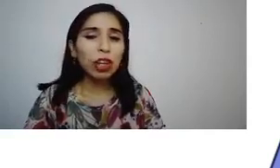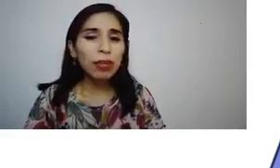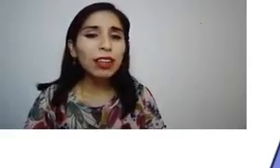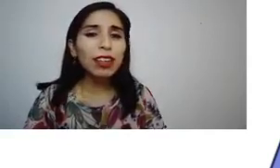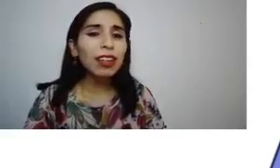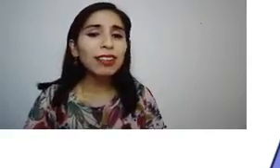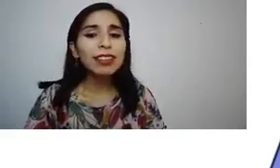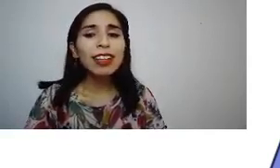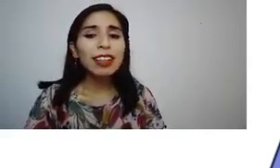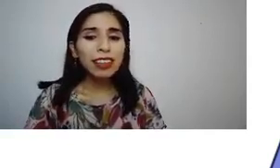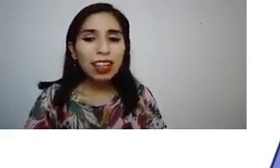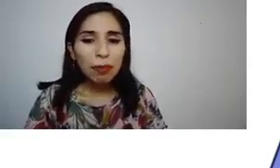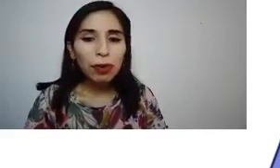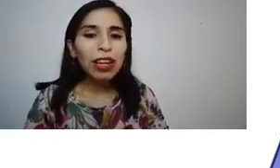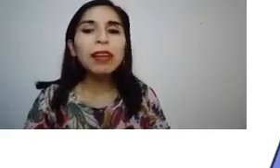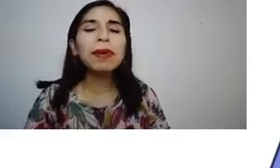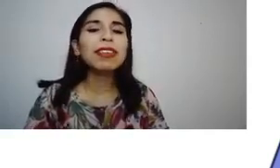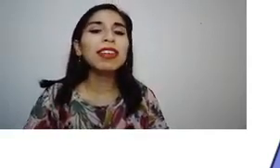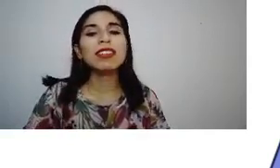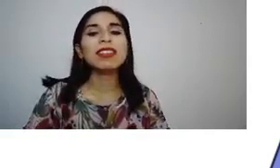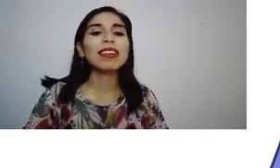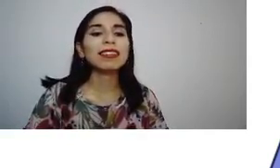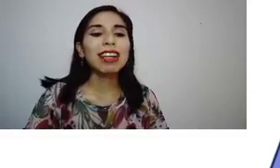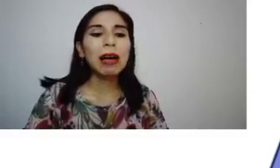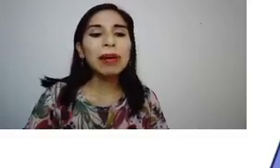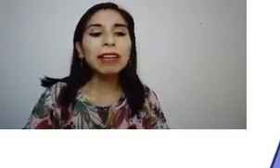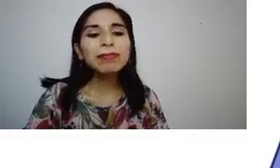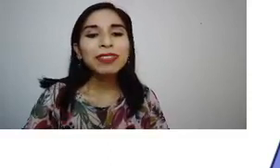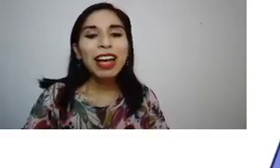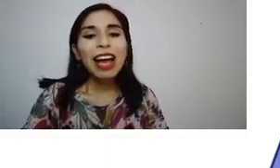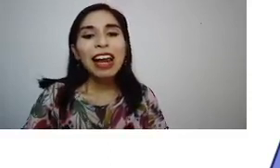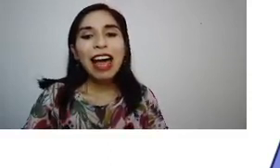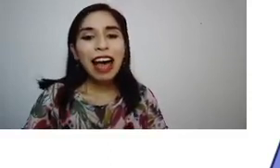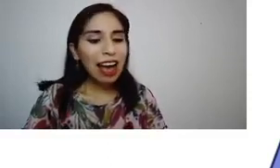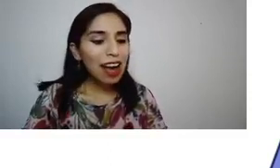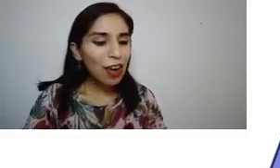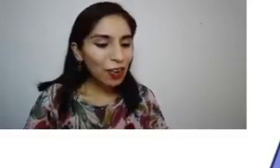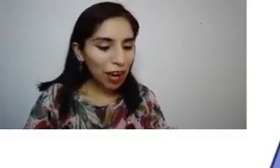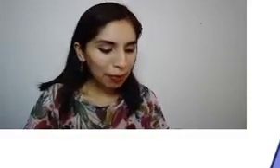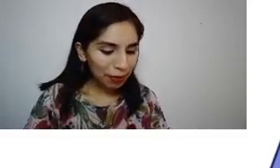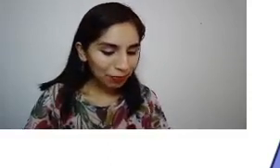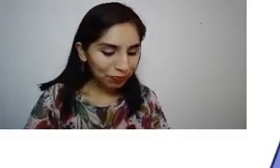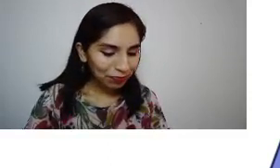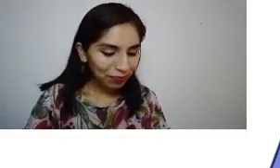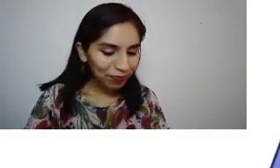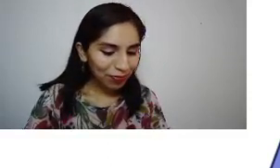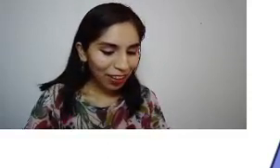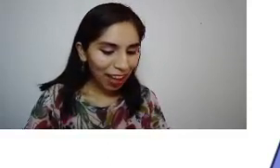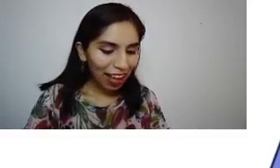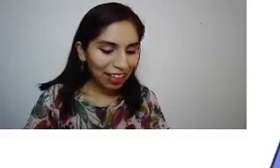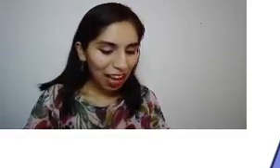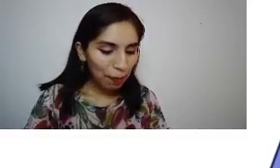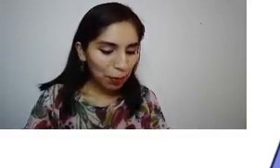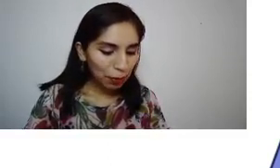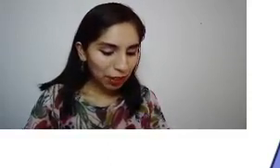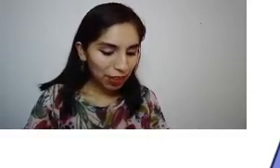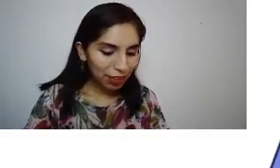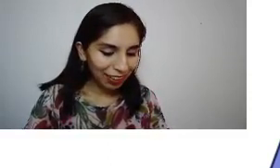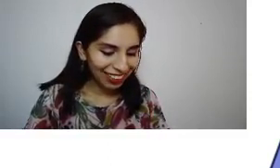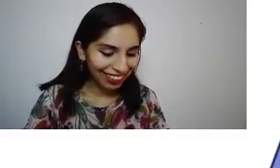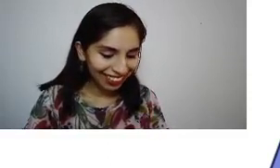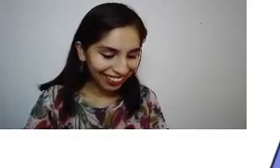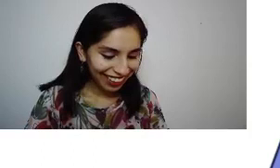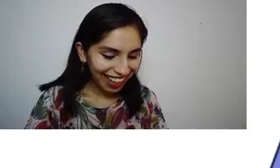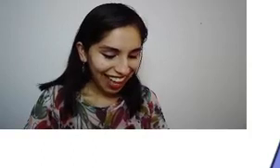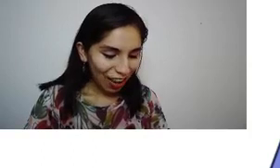todavía tienen tiempo de arrepentirse a ver la a olave a de apio me